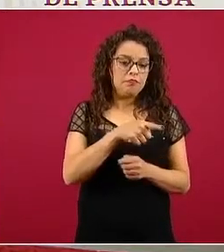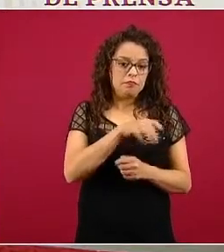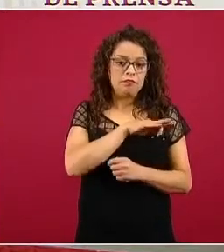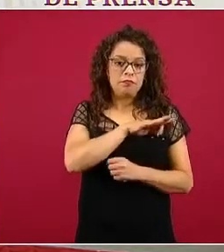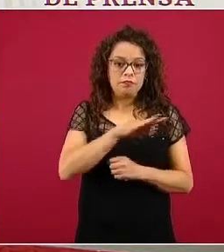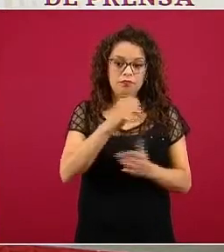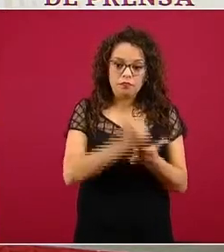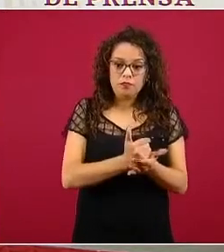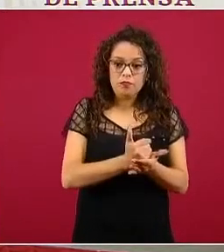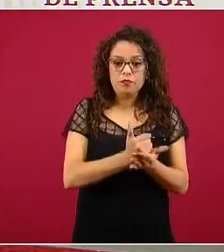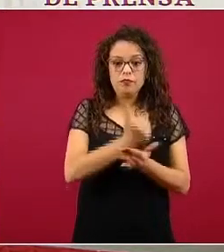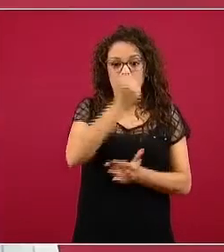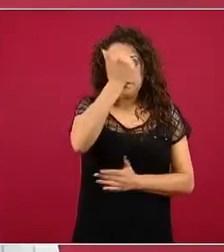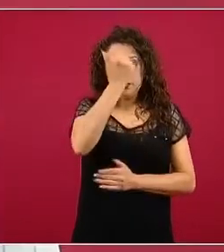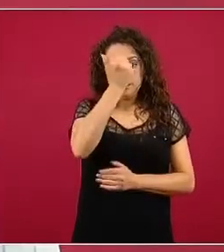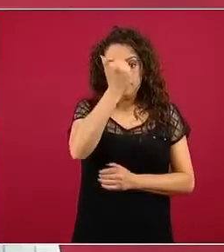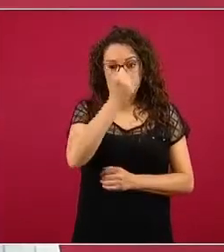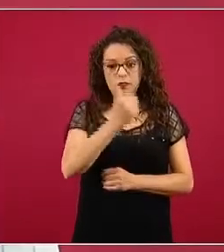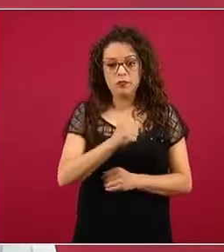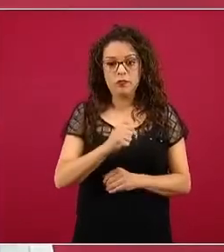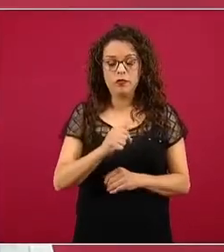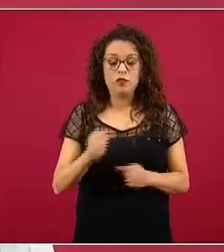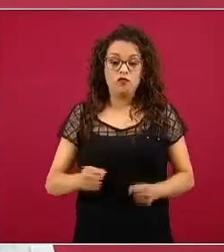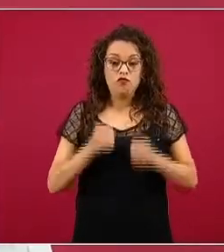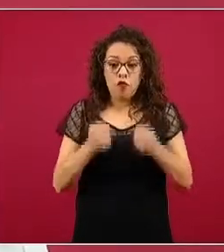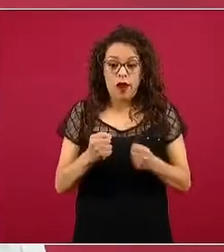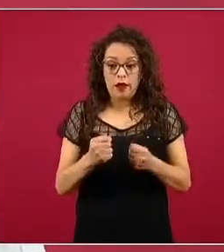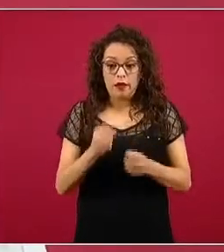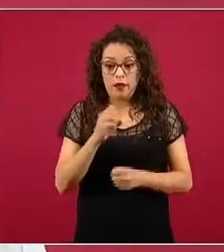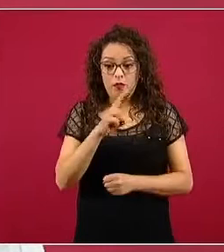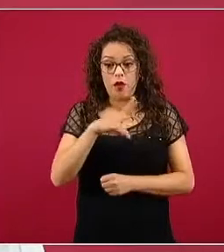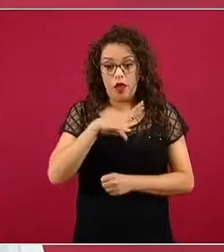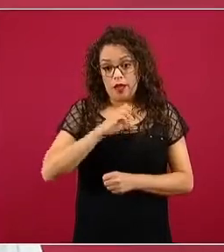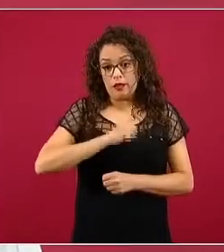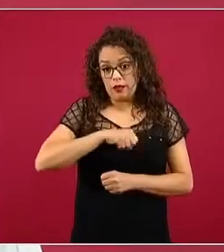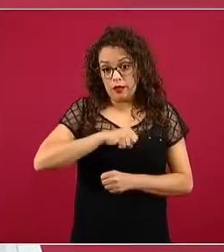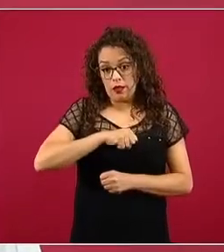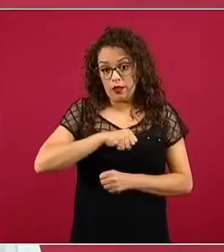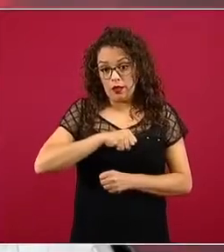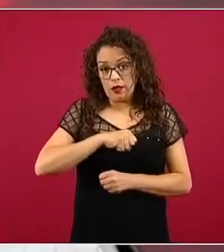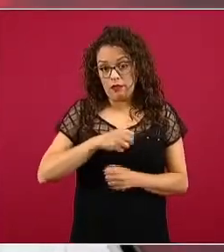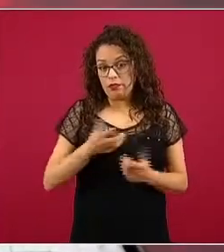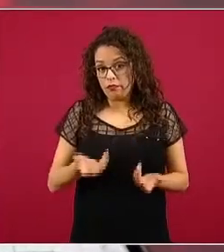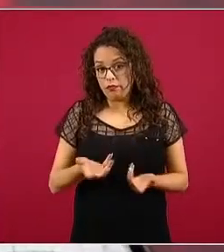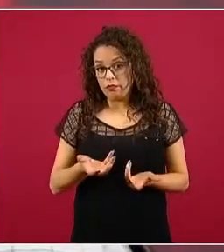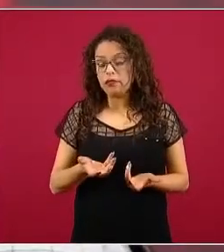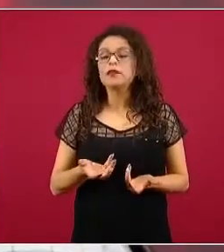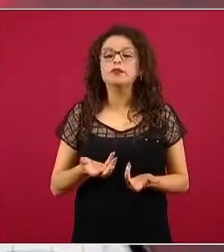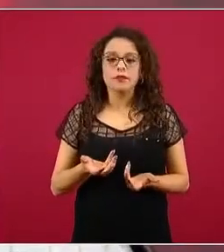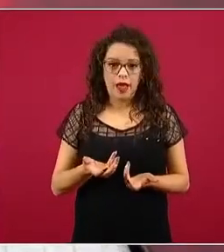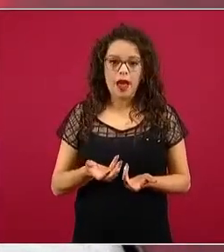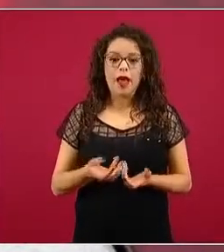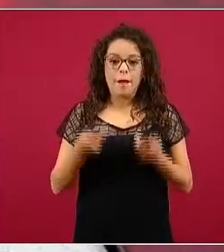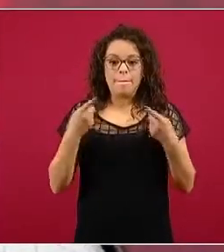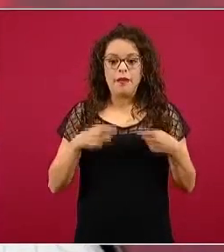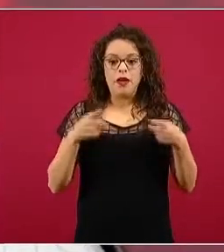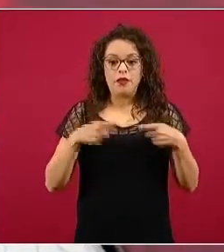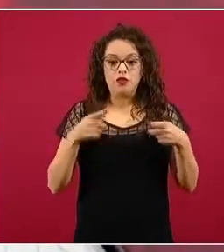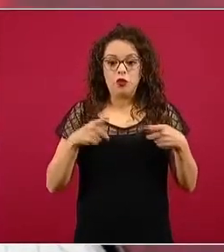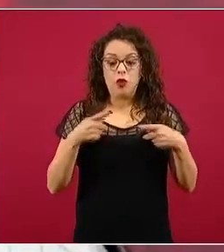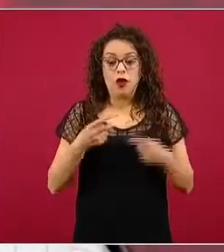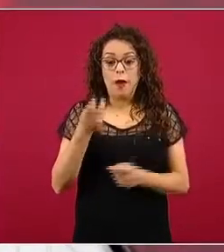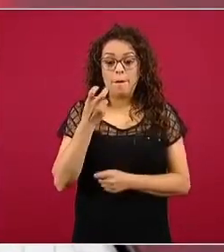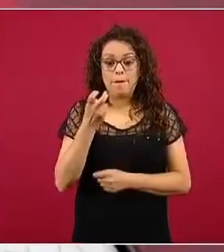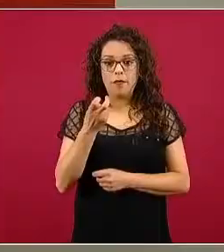a agravarse o padecer una enfermedad más grave o fallecer a causa de la misma. Muchas veces las personas